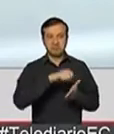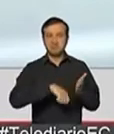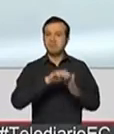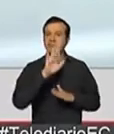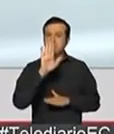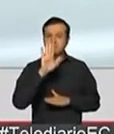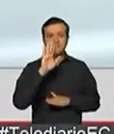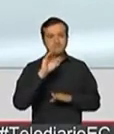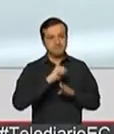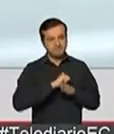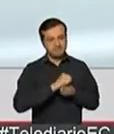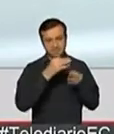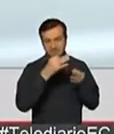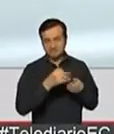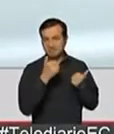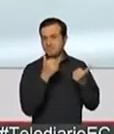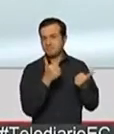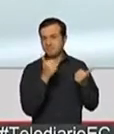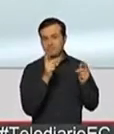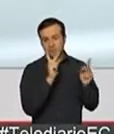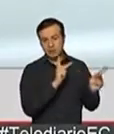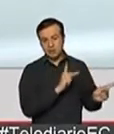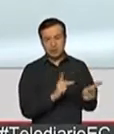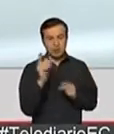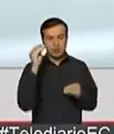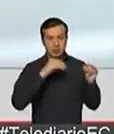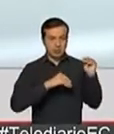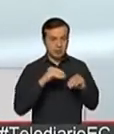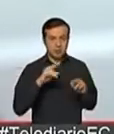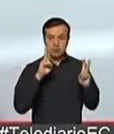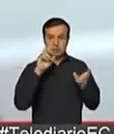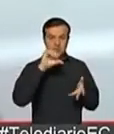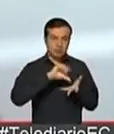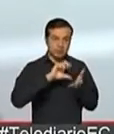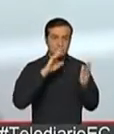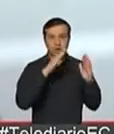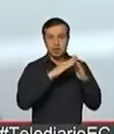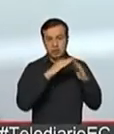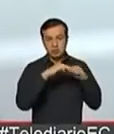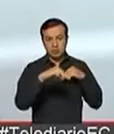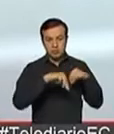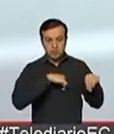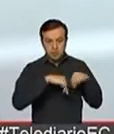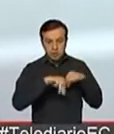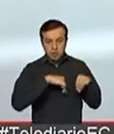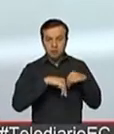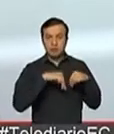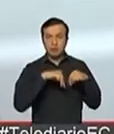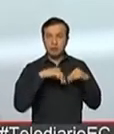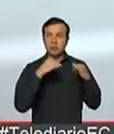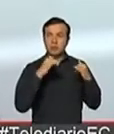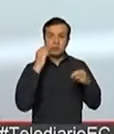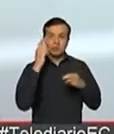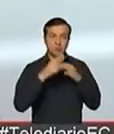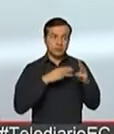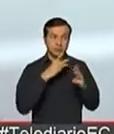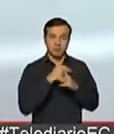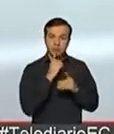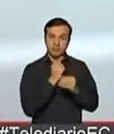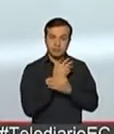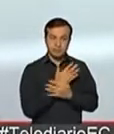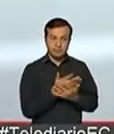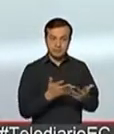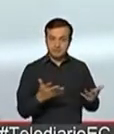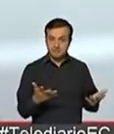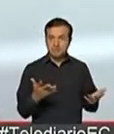generar buenas prácticas en la planificación de urbanizaciones, de vivienda, de movilidad, lo que hoy en el mundo un poco se